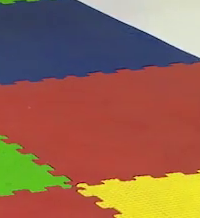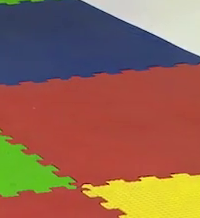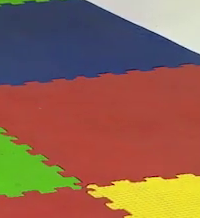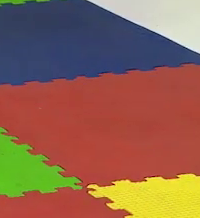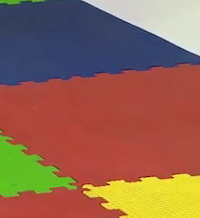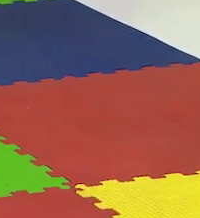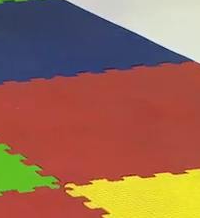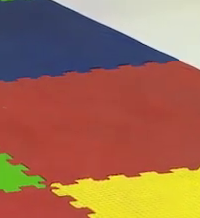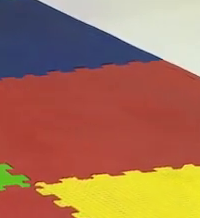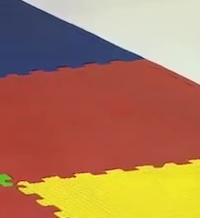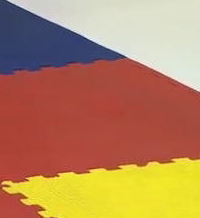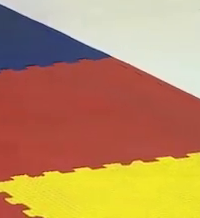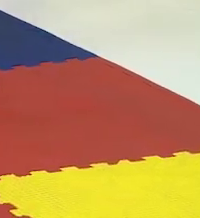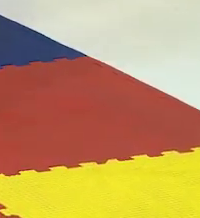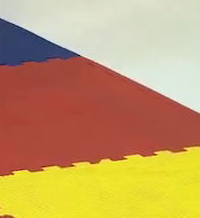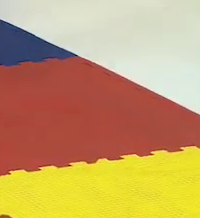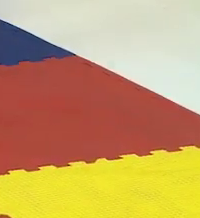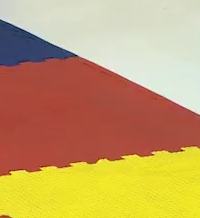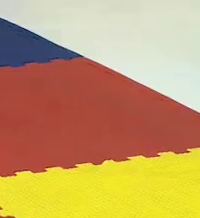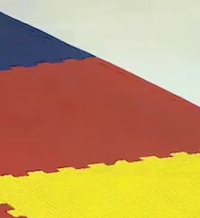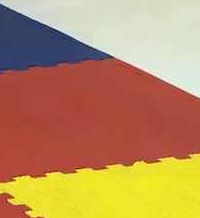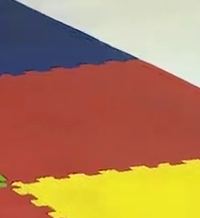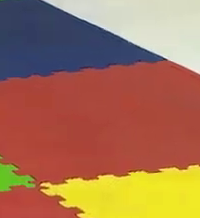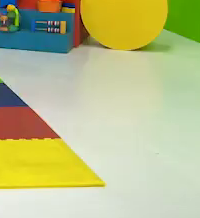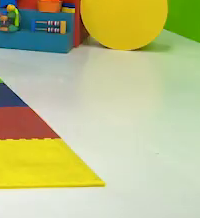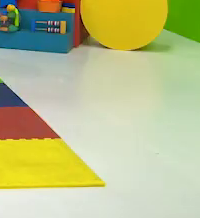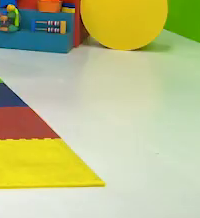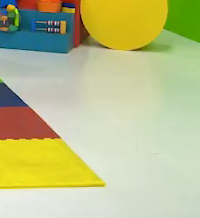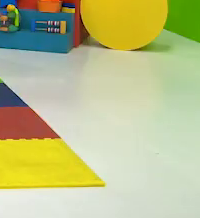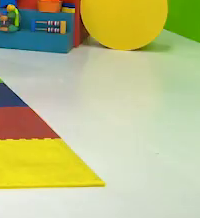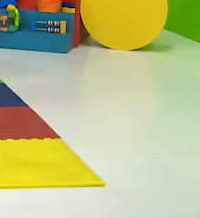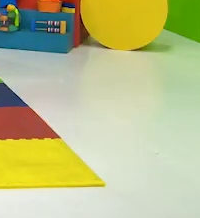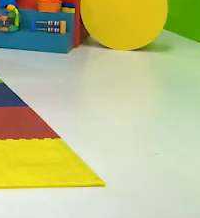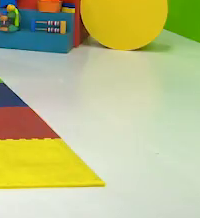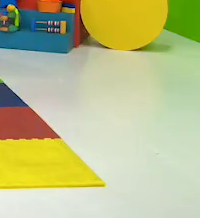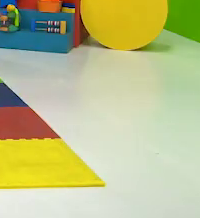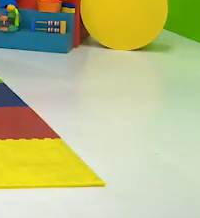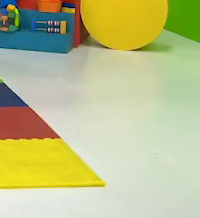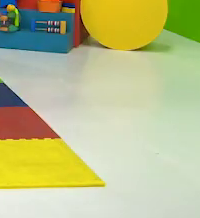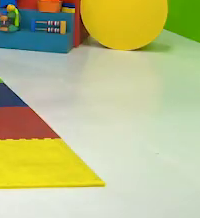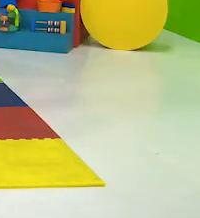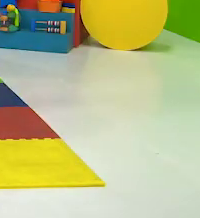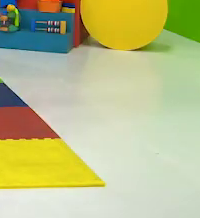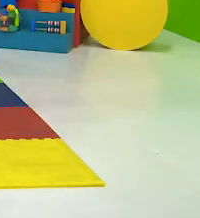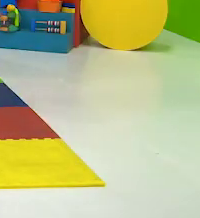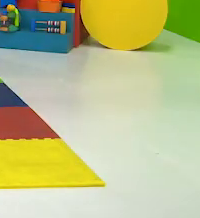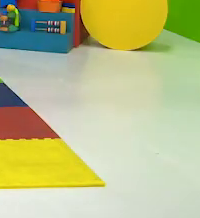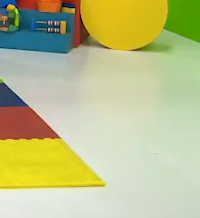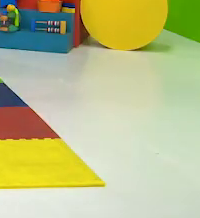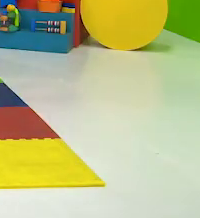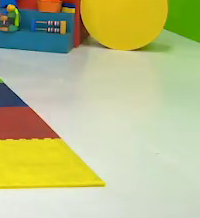¡Ay! Muy bien. Le estoy golpeando con el pie. Perfecto.